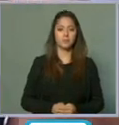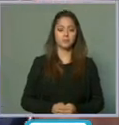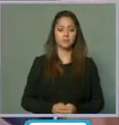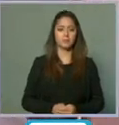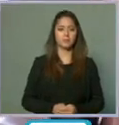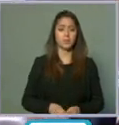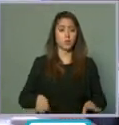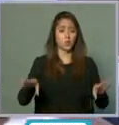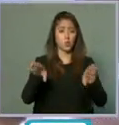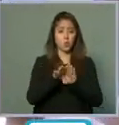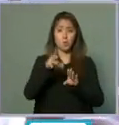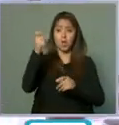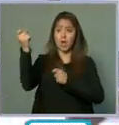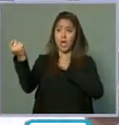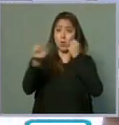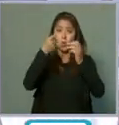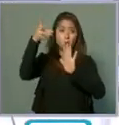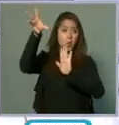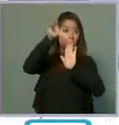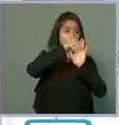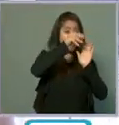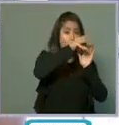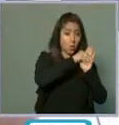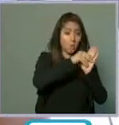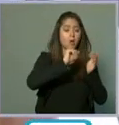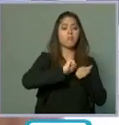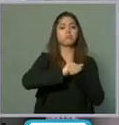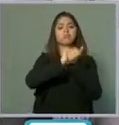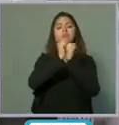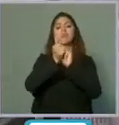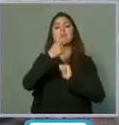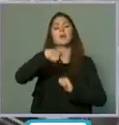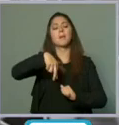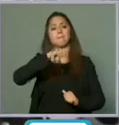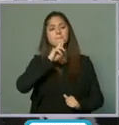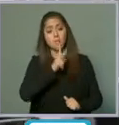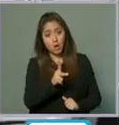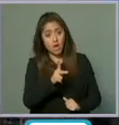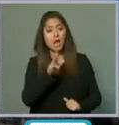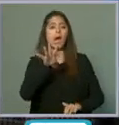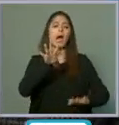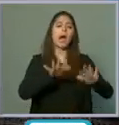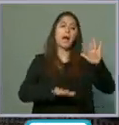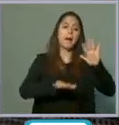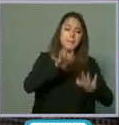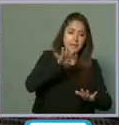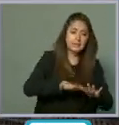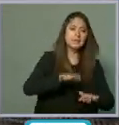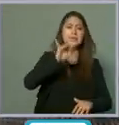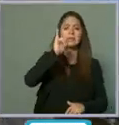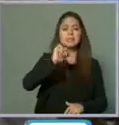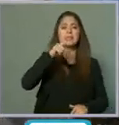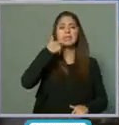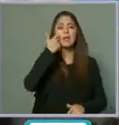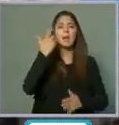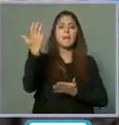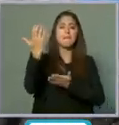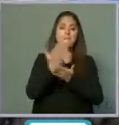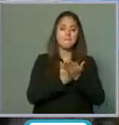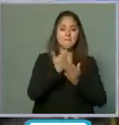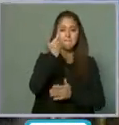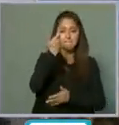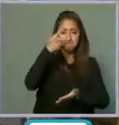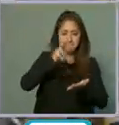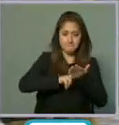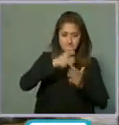copiar las situaciones y de mejorarlas. En ocasiones, sí, venderlas de una manera un poquito más económica,